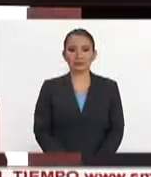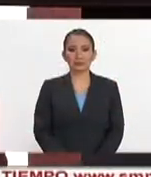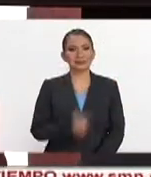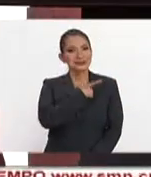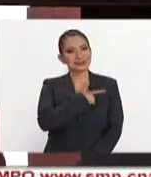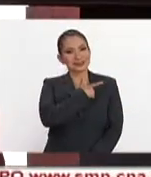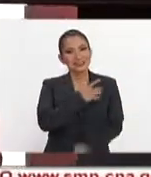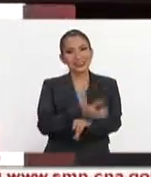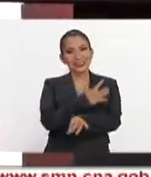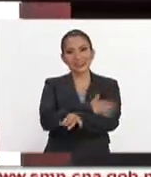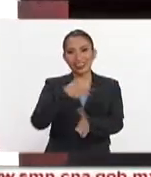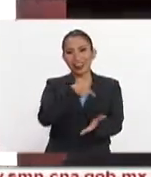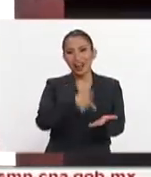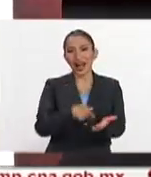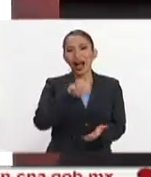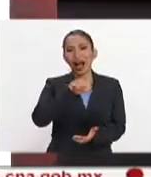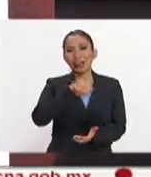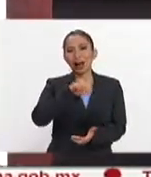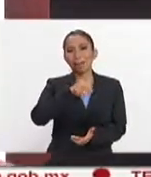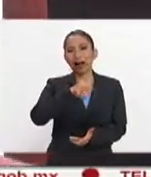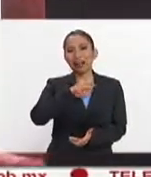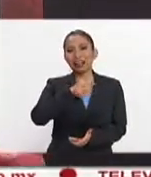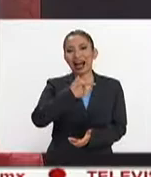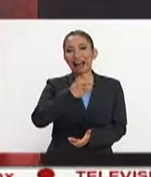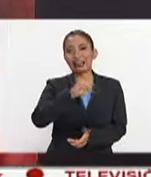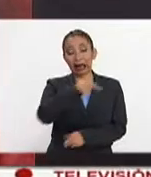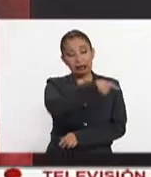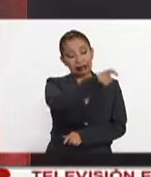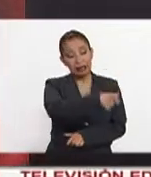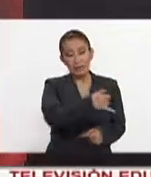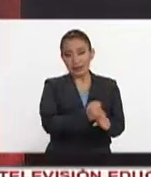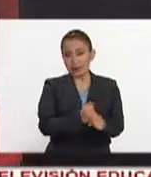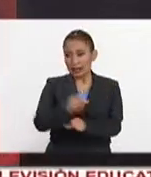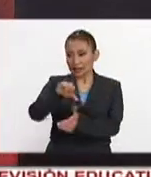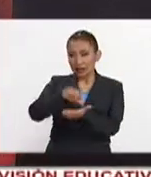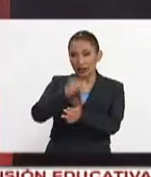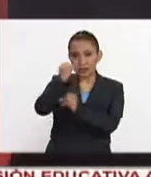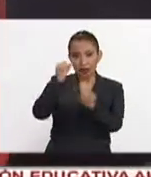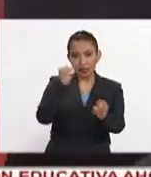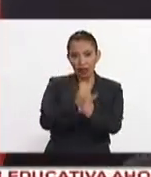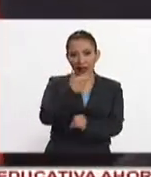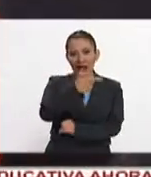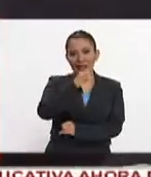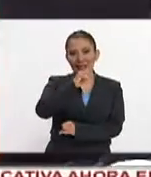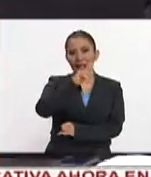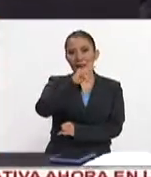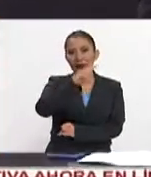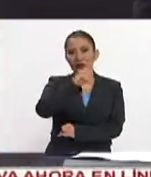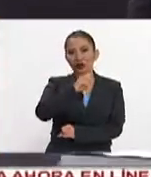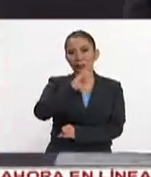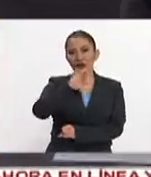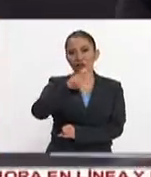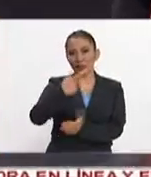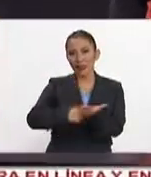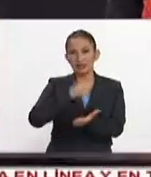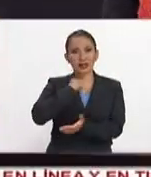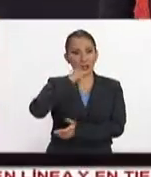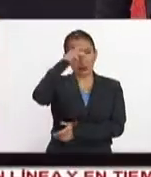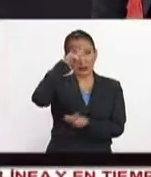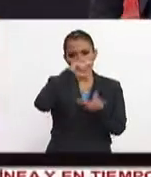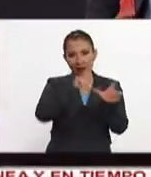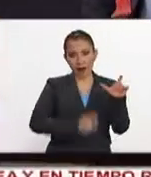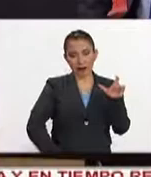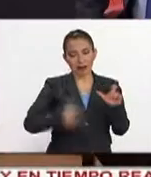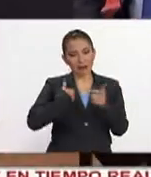Es un gusto que esté aquí en el estudio Ana Margarita Martínez. Ella es investigadora del Centro de Estudios Internacionales Gilberto Bosques del Senado de la